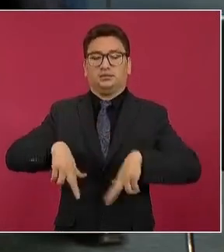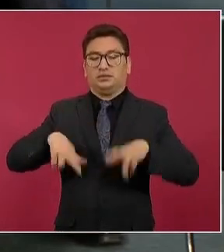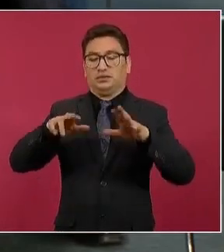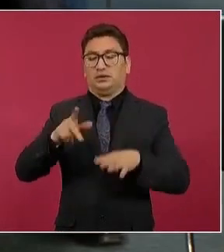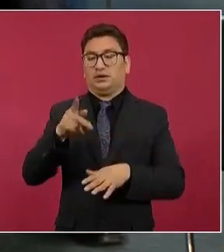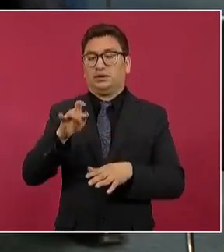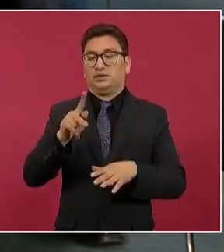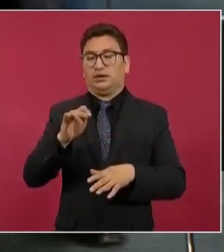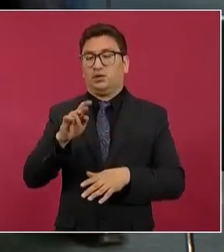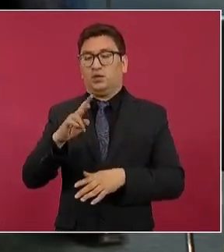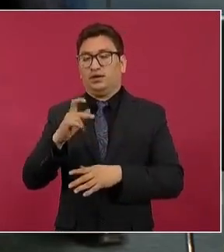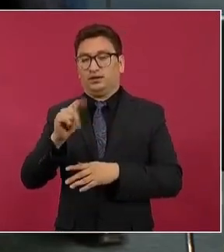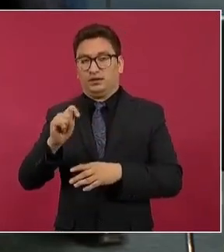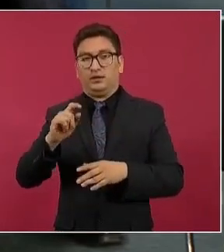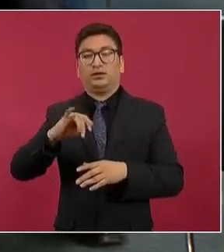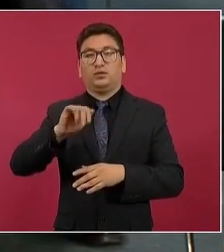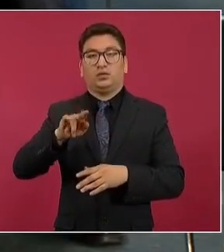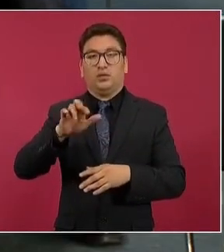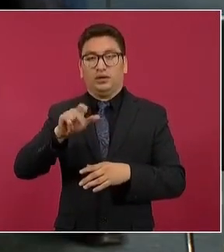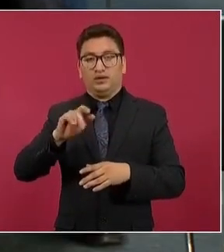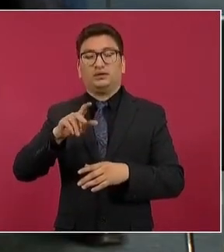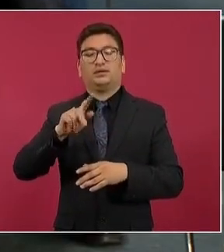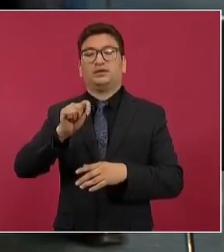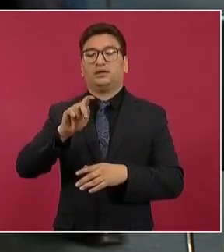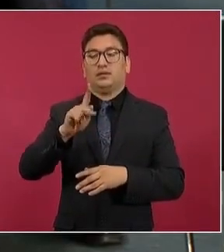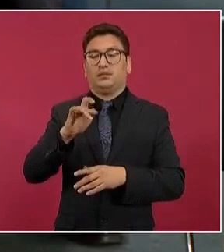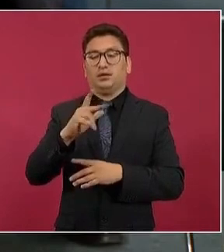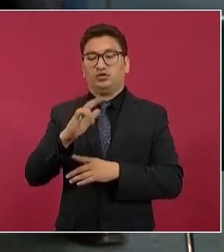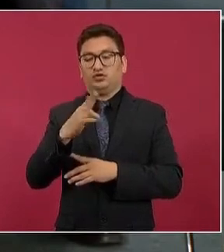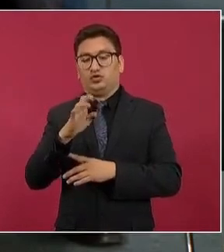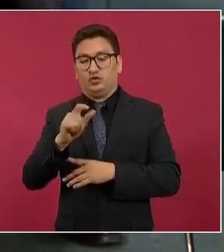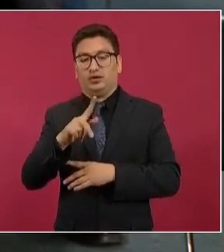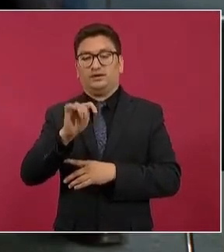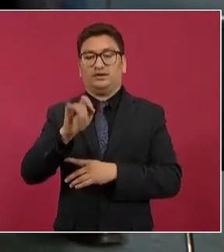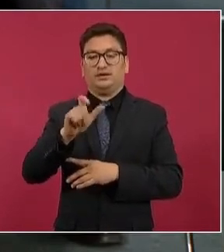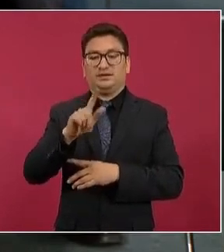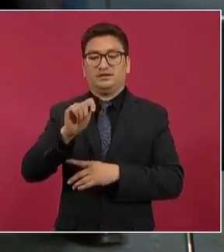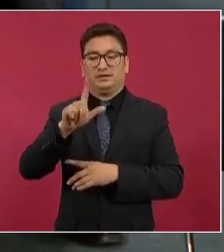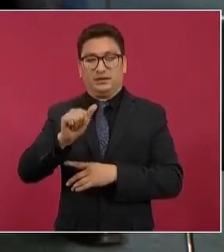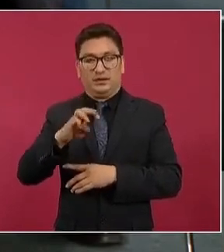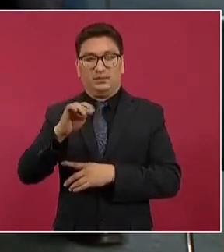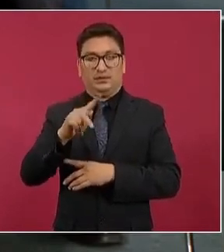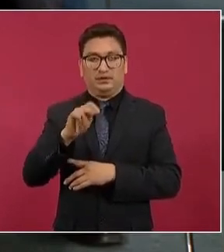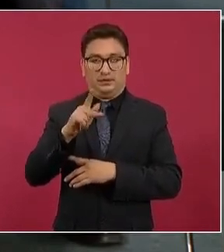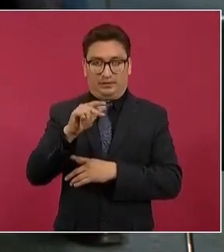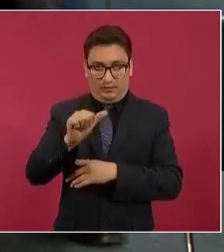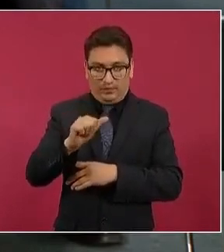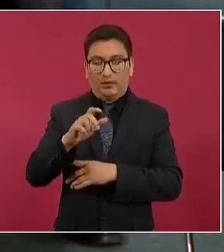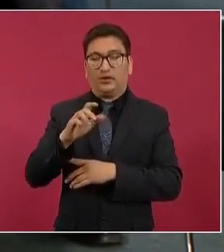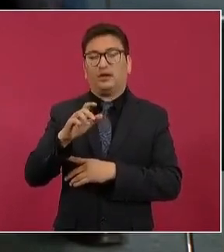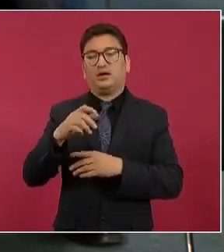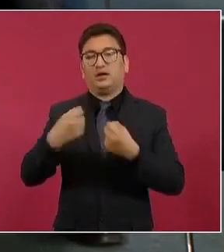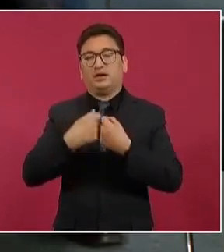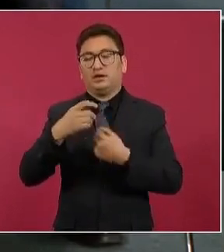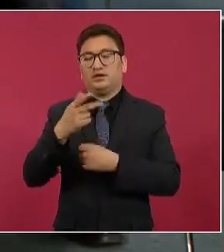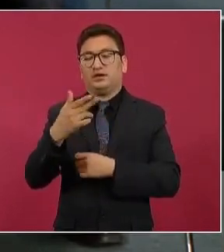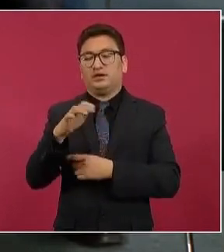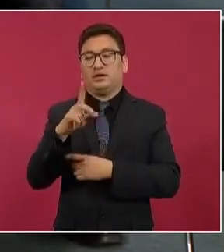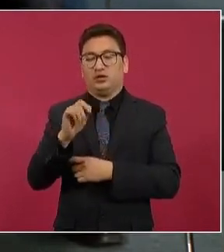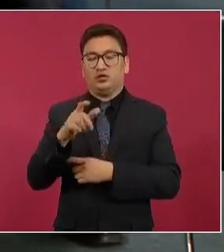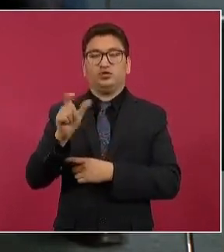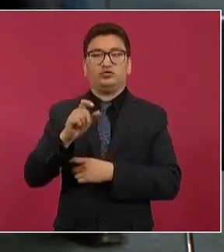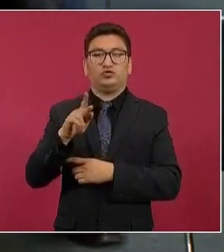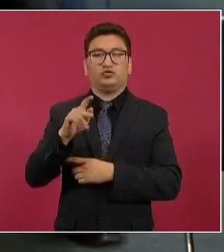Cacahuatán, Unión Juárez, zona alta de Tapachula, Tixla Chico, Metapa, Frontera Hidalgo y por supuesto Suchiate.